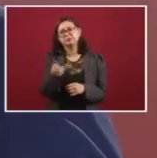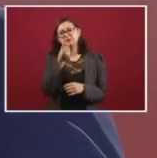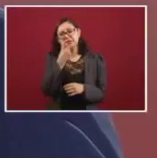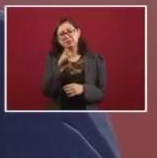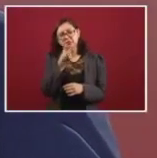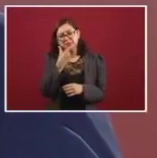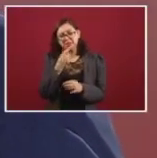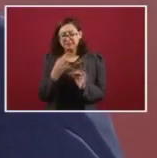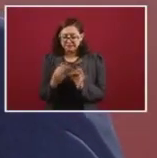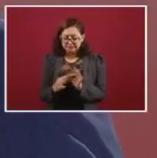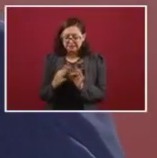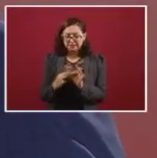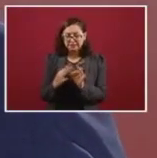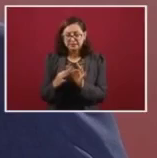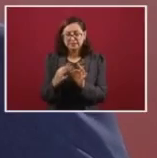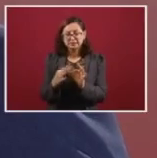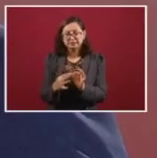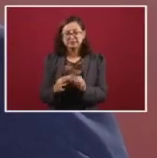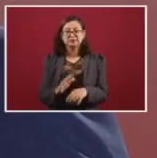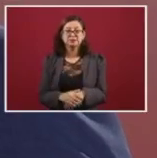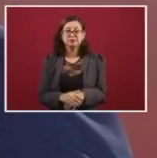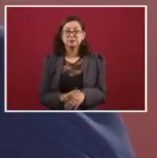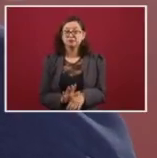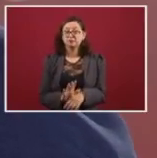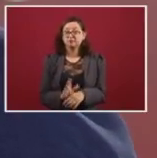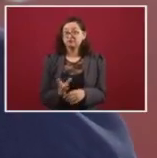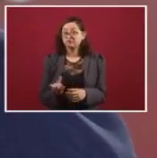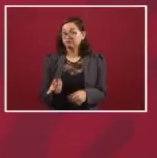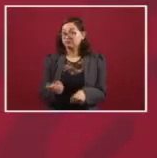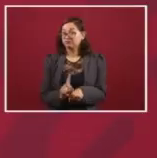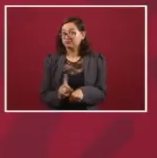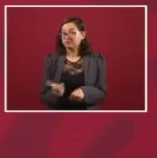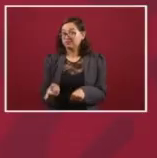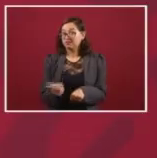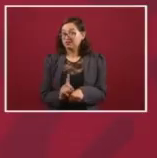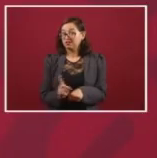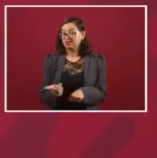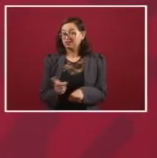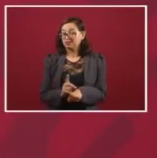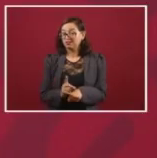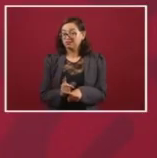pastillas, porque es como un cóctel diario